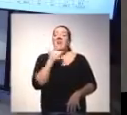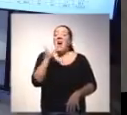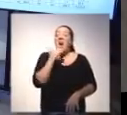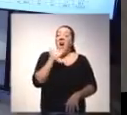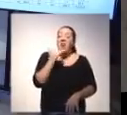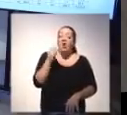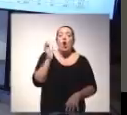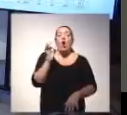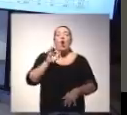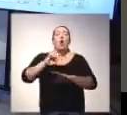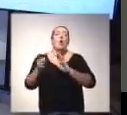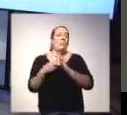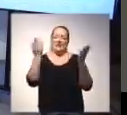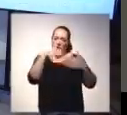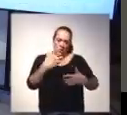algún daño menor.